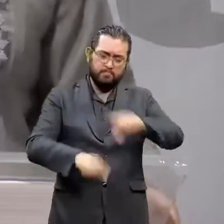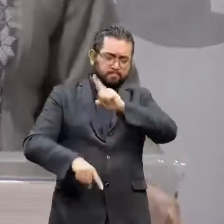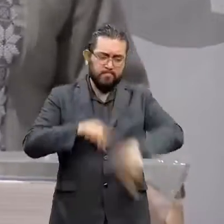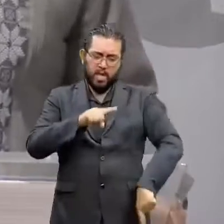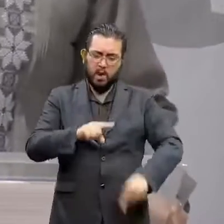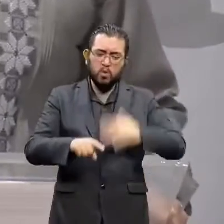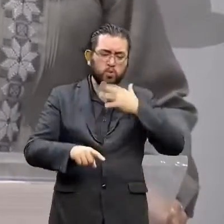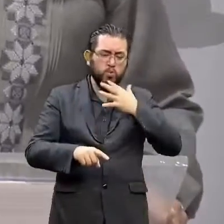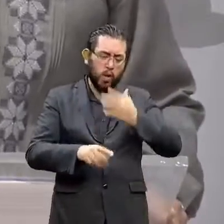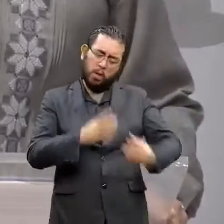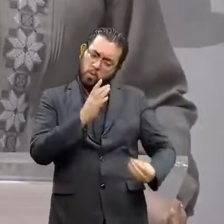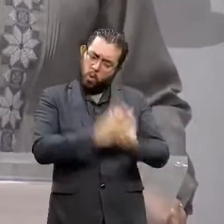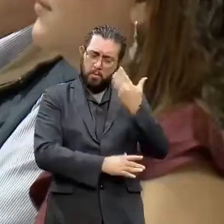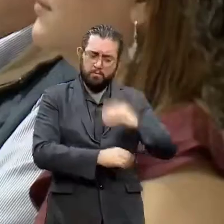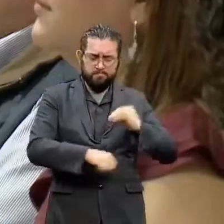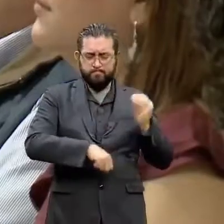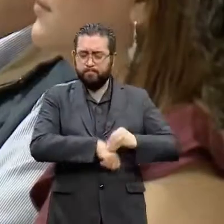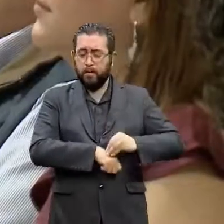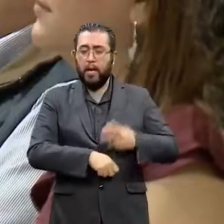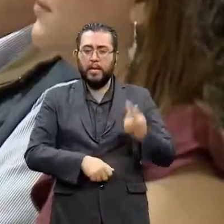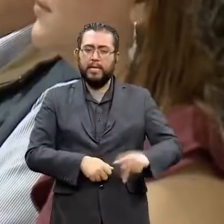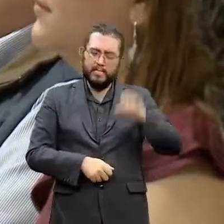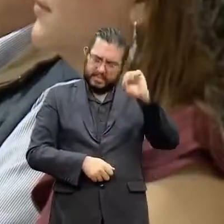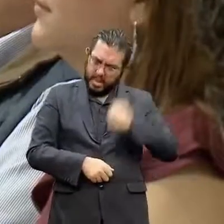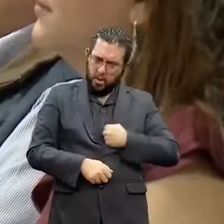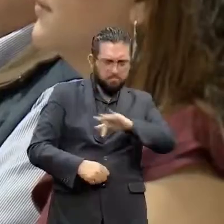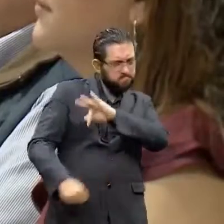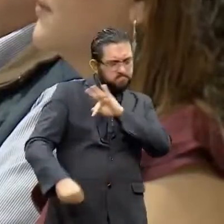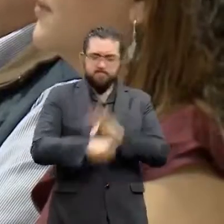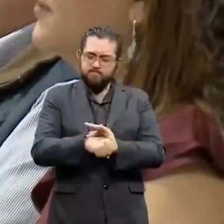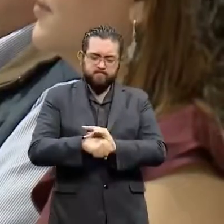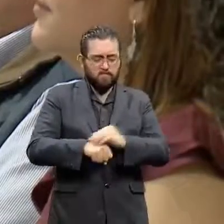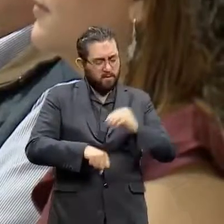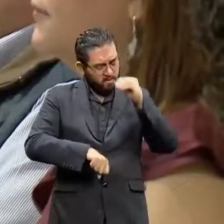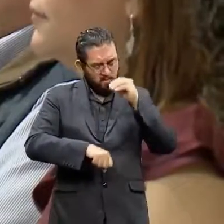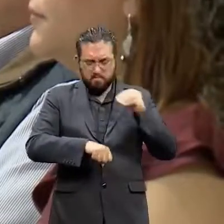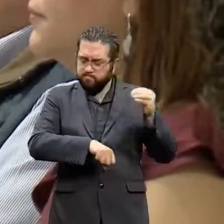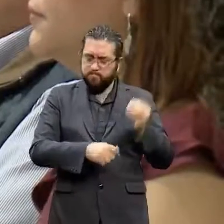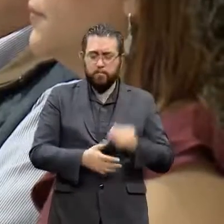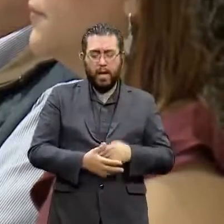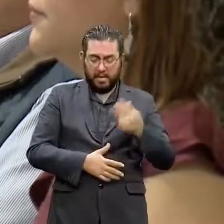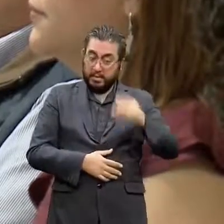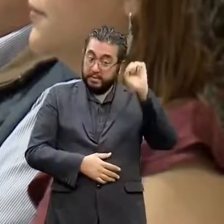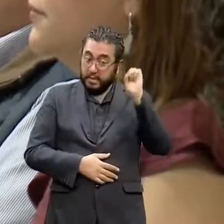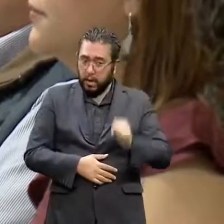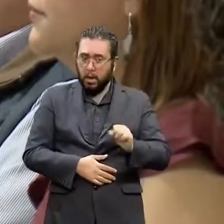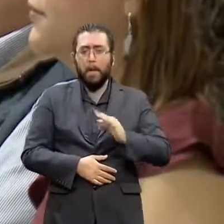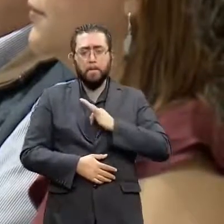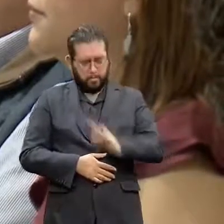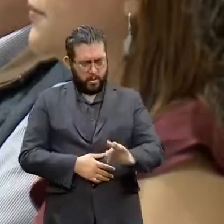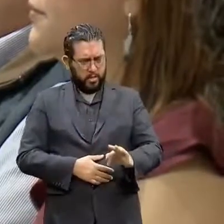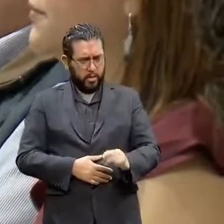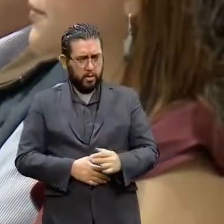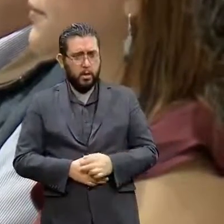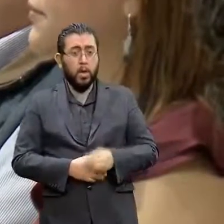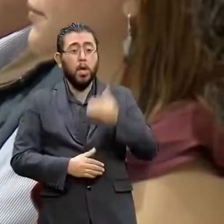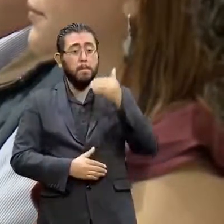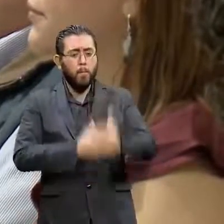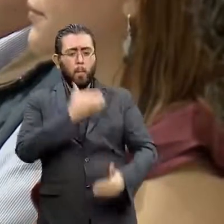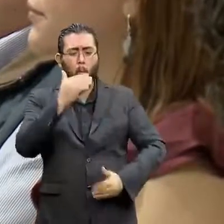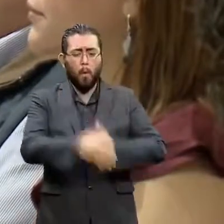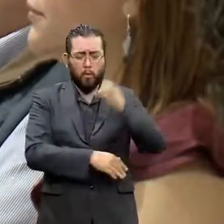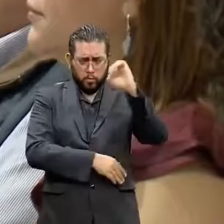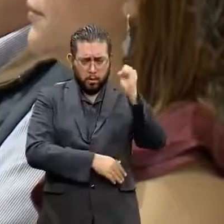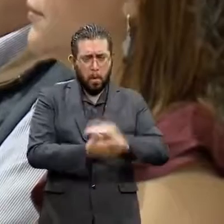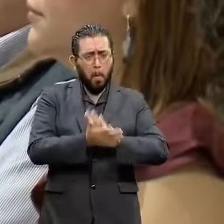y más en un estado como el de Sinaloa que sin n dudas puede convertirse o se está convirtiendo en